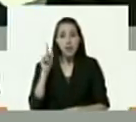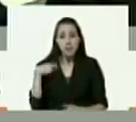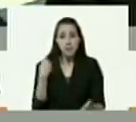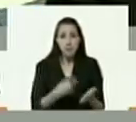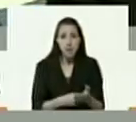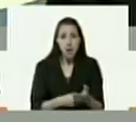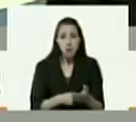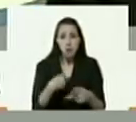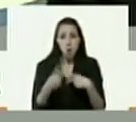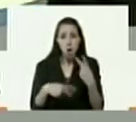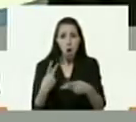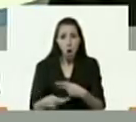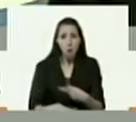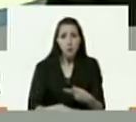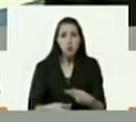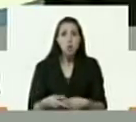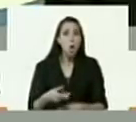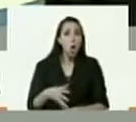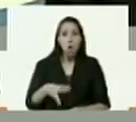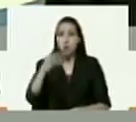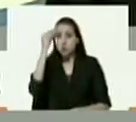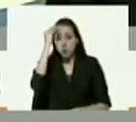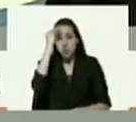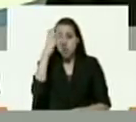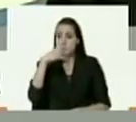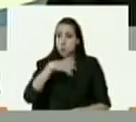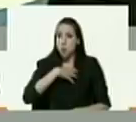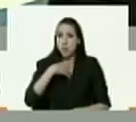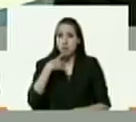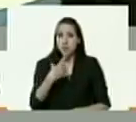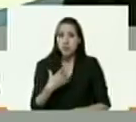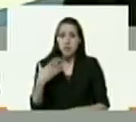Venezuela, entiende y puede predecir